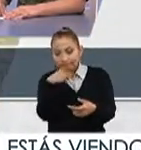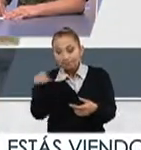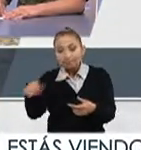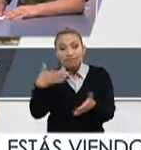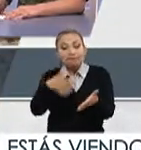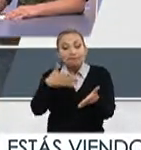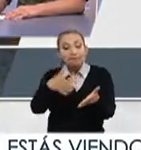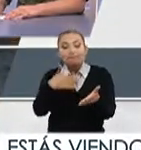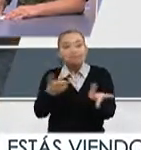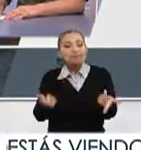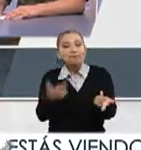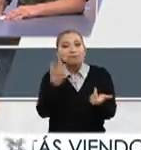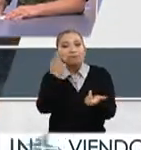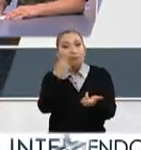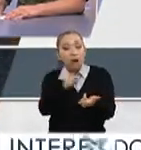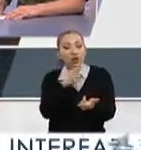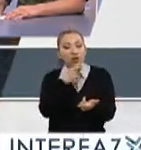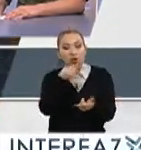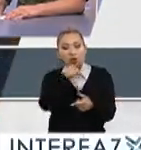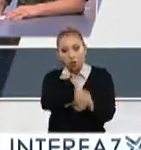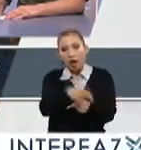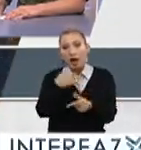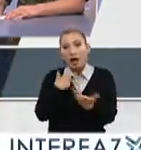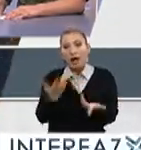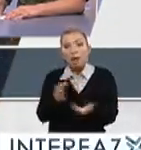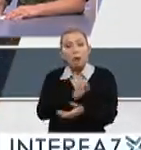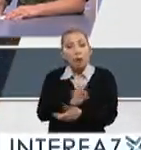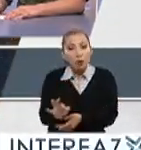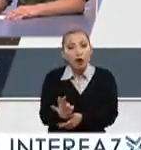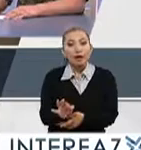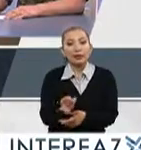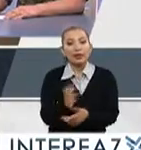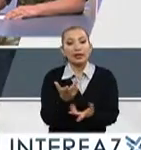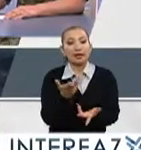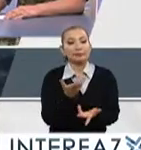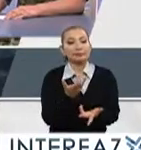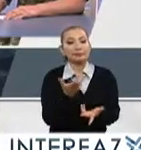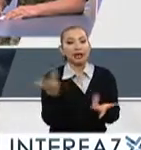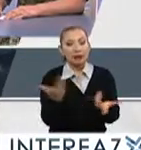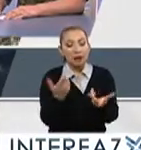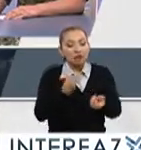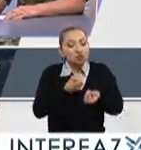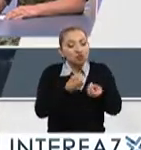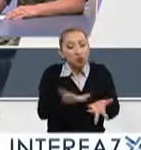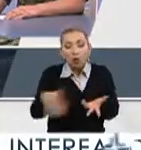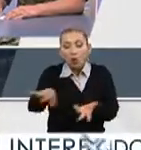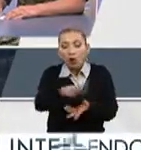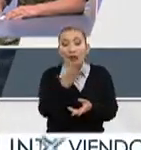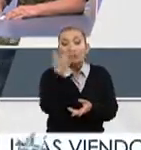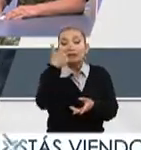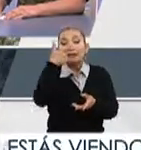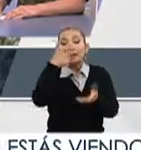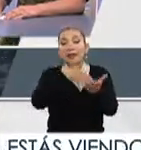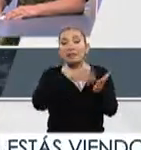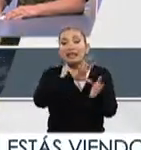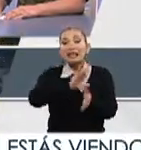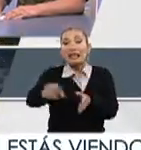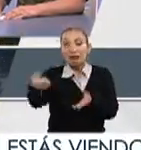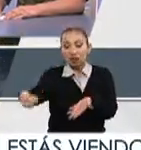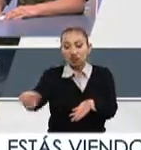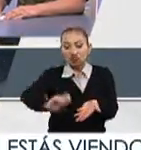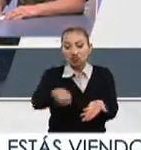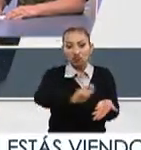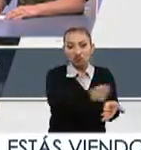Estas cocinas comunitarias tienen aplicación ahí, tienen la posibilidad de poder proporcionar hasta 7,500